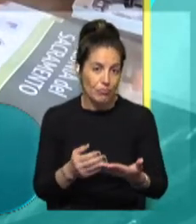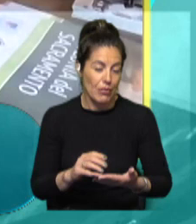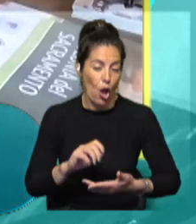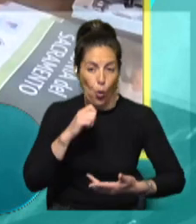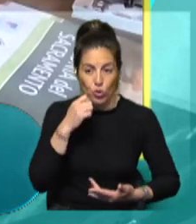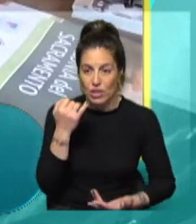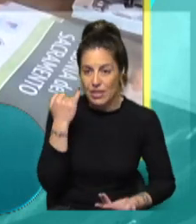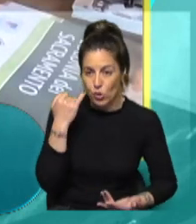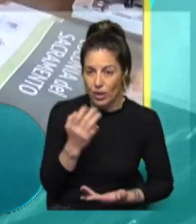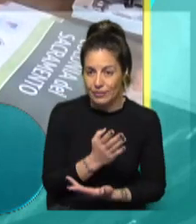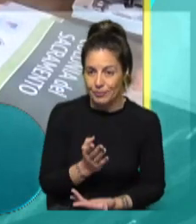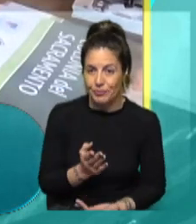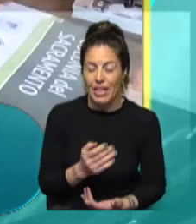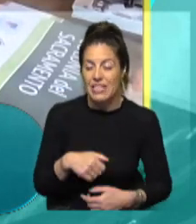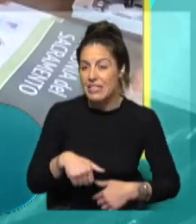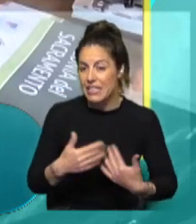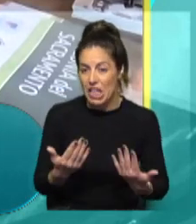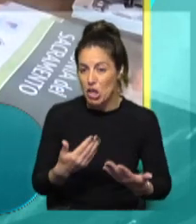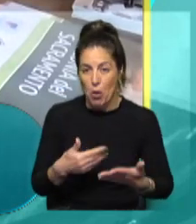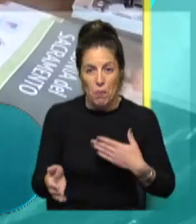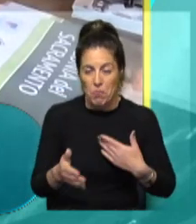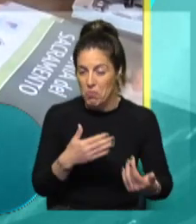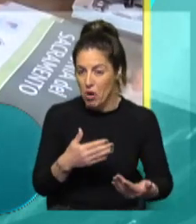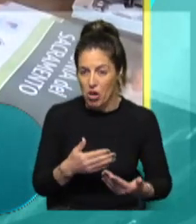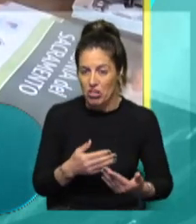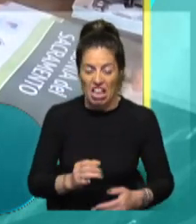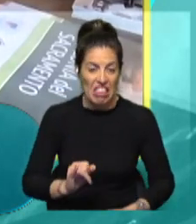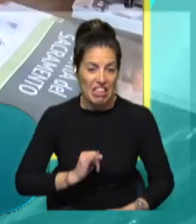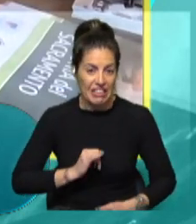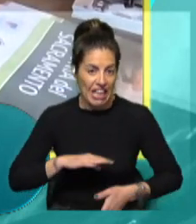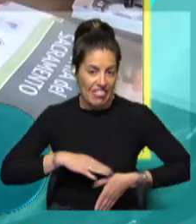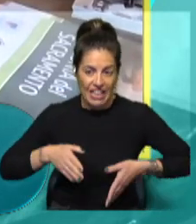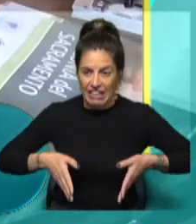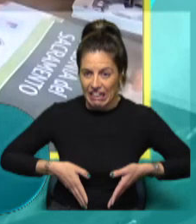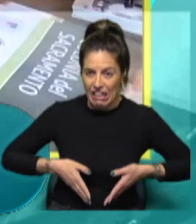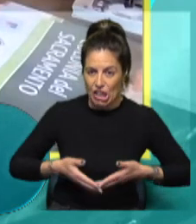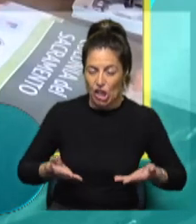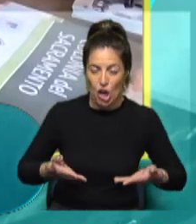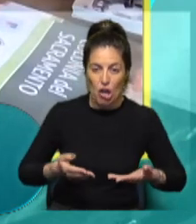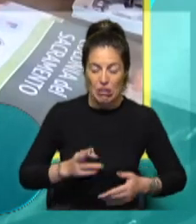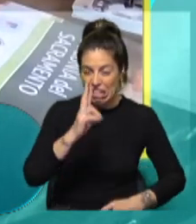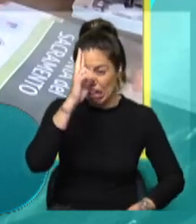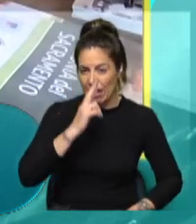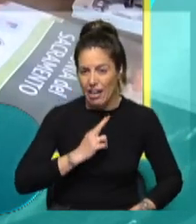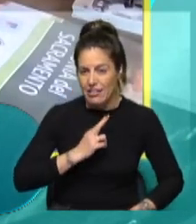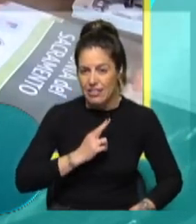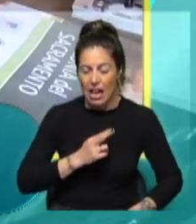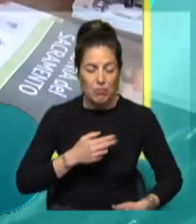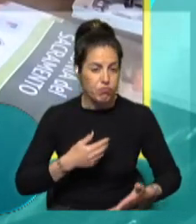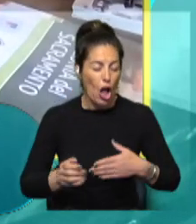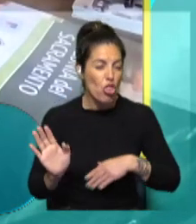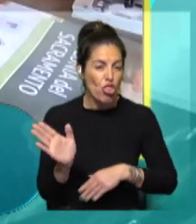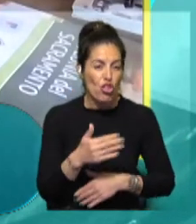Por supuesto, no importa la orientación sexual, identidad de género, ni etnia, están